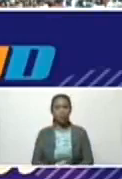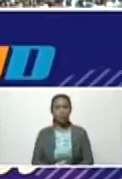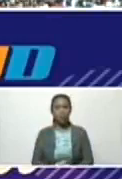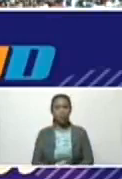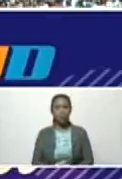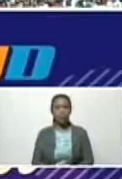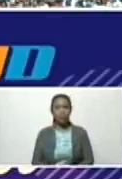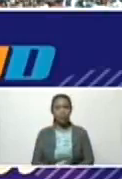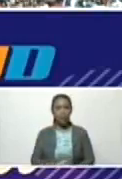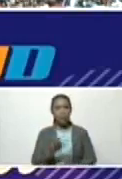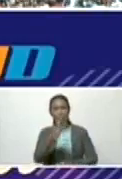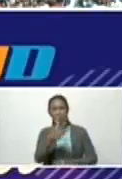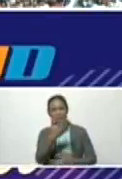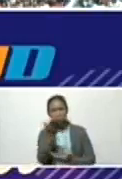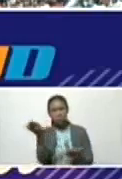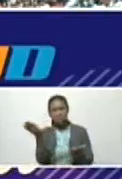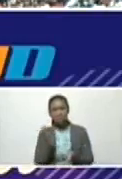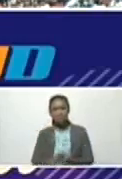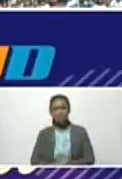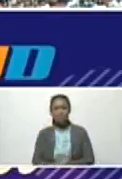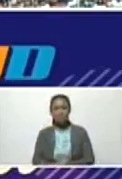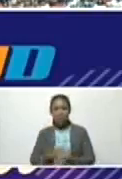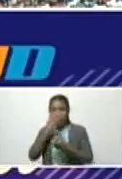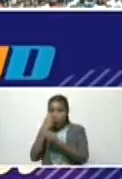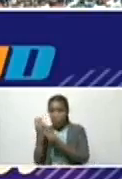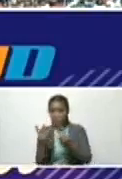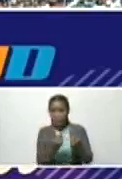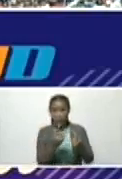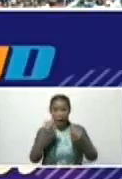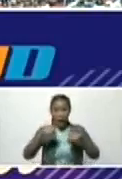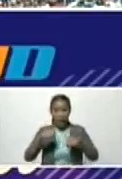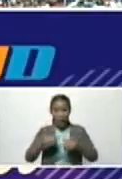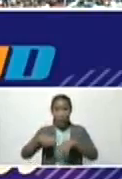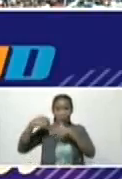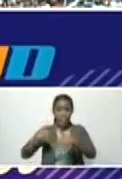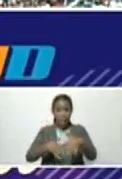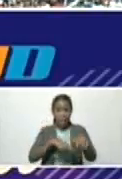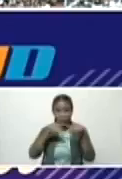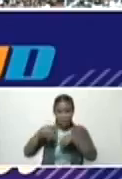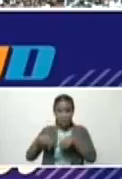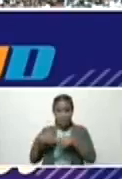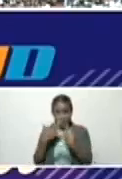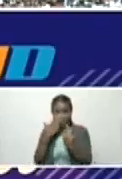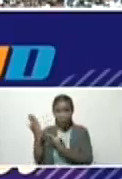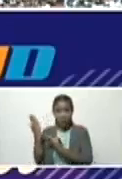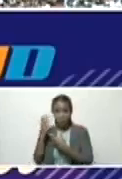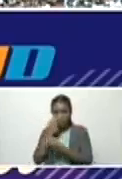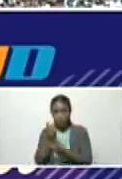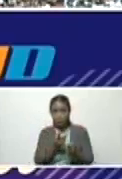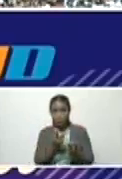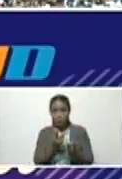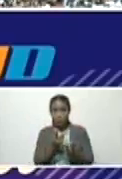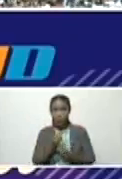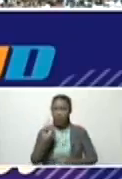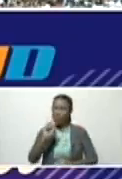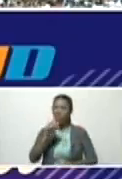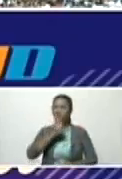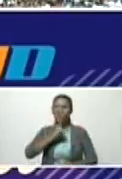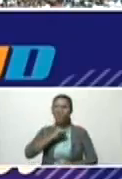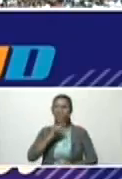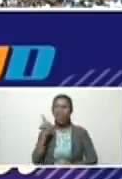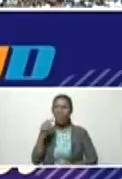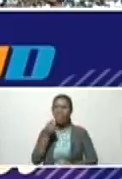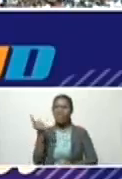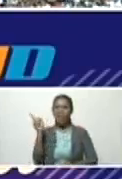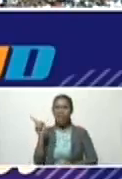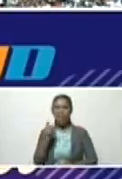¿Ah? ¿Qué les parece? ¿Invitamos al Conde del Guácharo a una marcha de esta? No aguanta, no aguanta, como dice